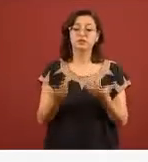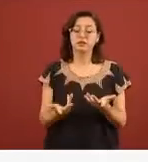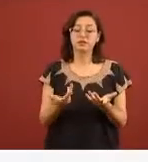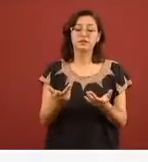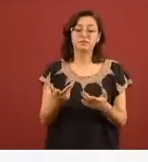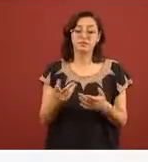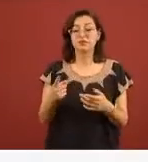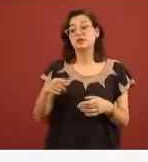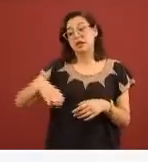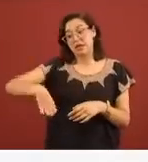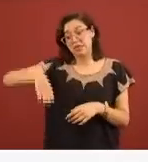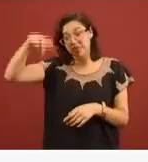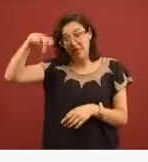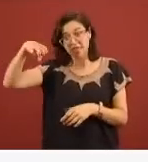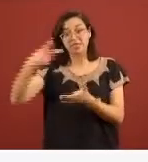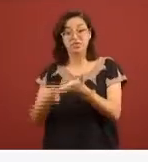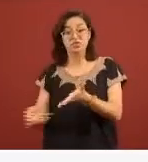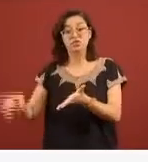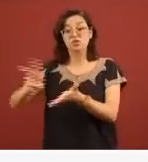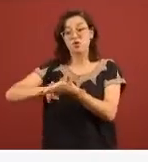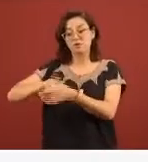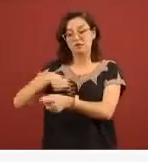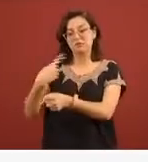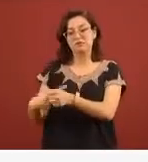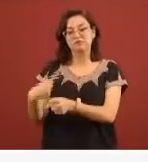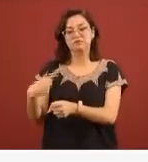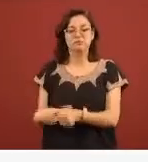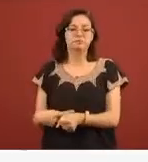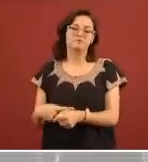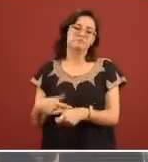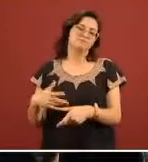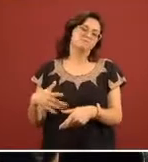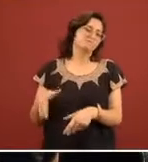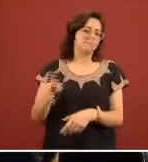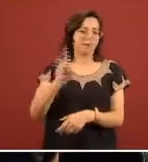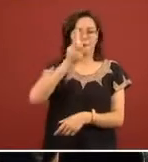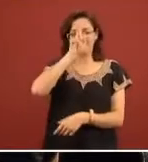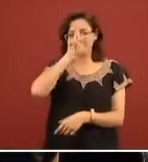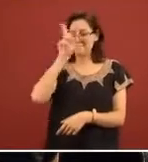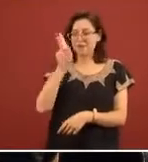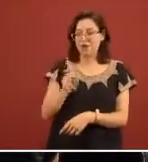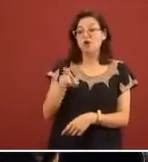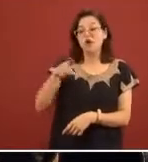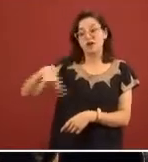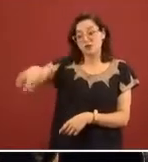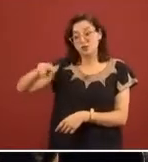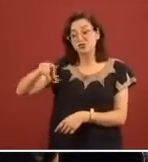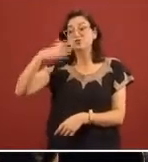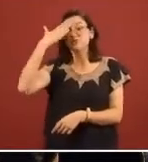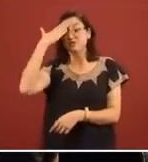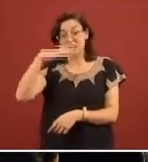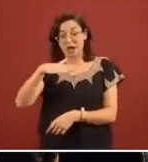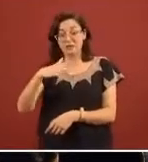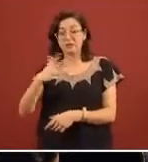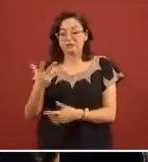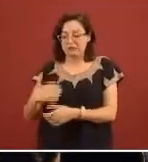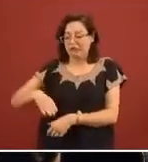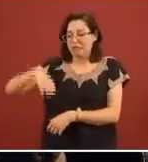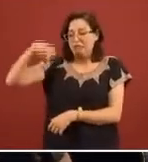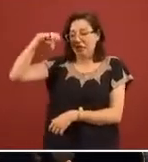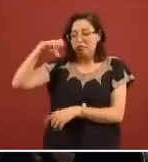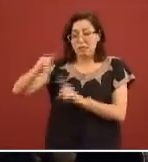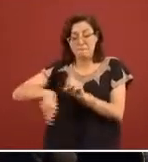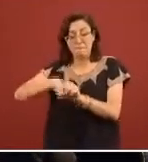grupos de edad, porque entonces son las personas que, conociendo que tienen una enfermedad de estas que están